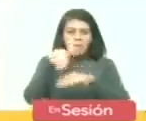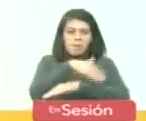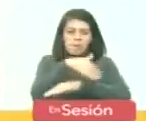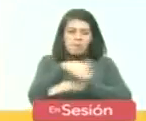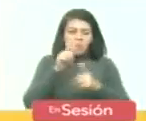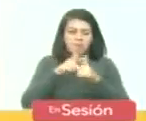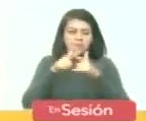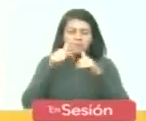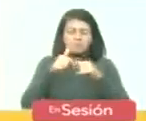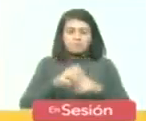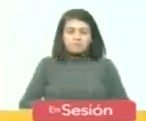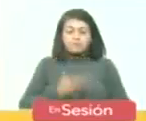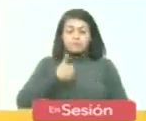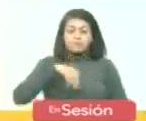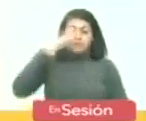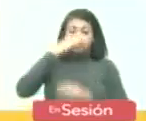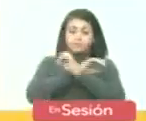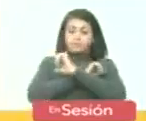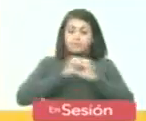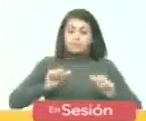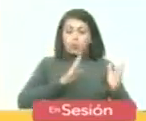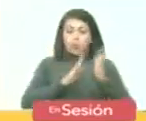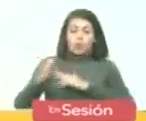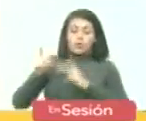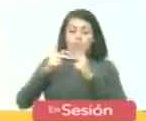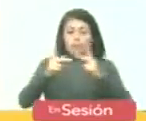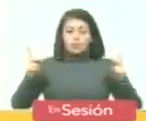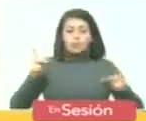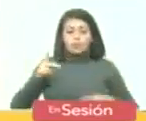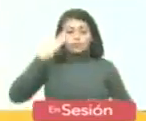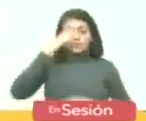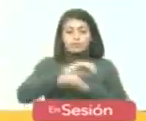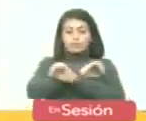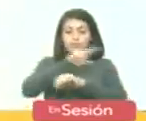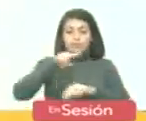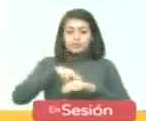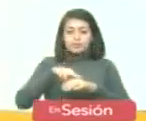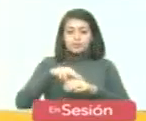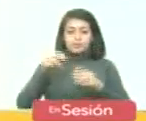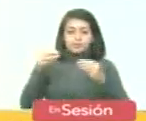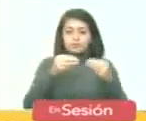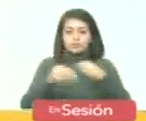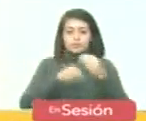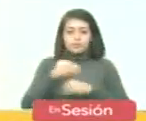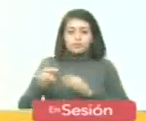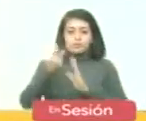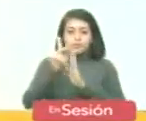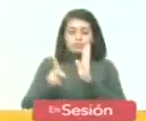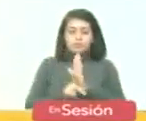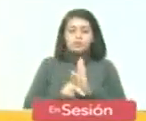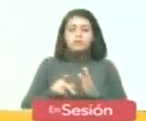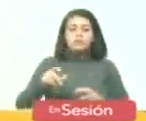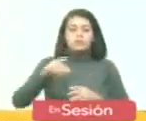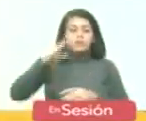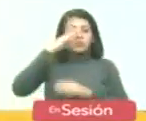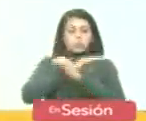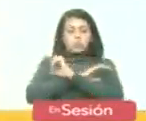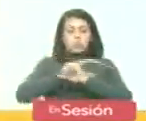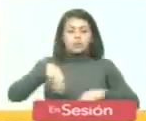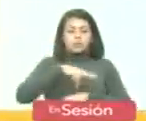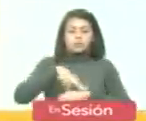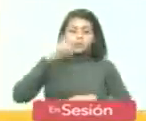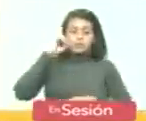nuestra fuerza de orden público de la Fuerza Armada Nacional Bolivariana, principalmente la Guardia Nacional Bolivariana